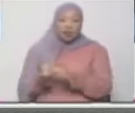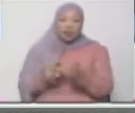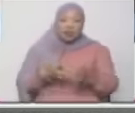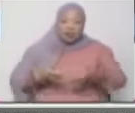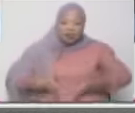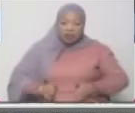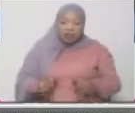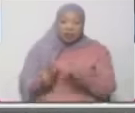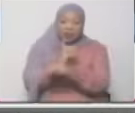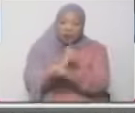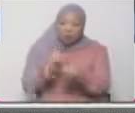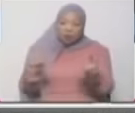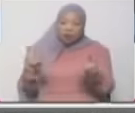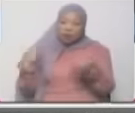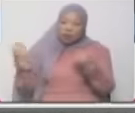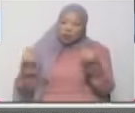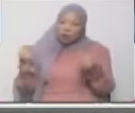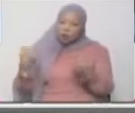democracia